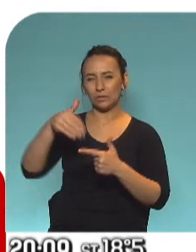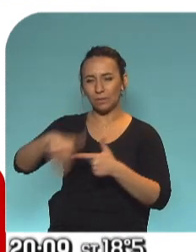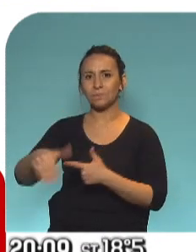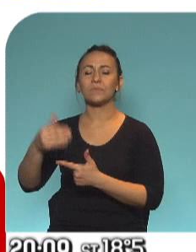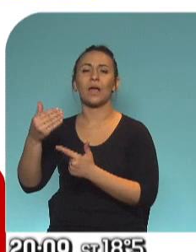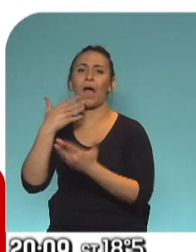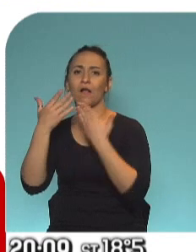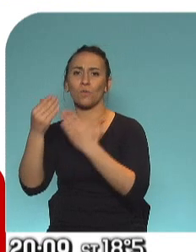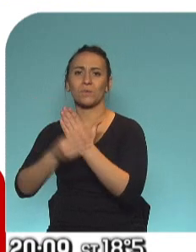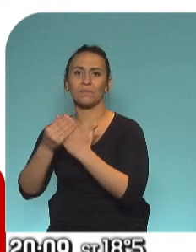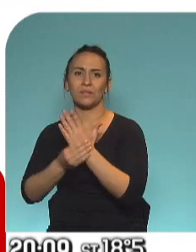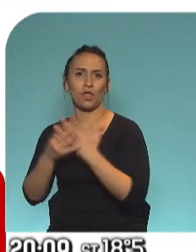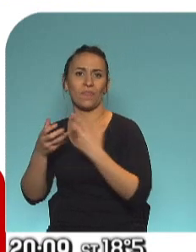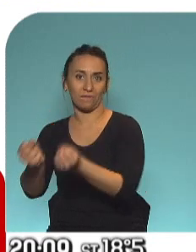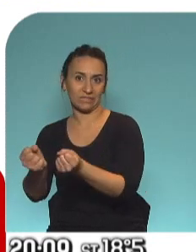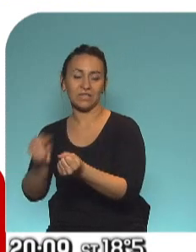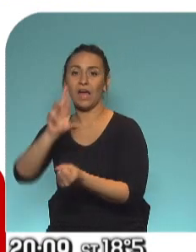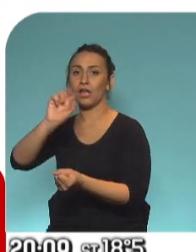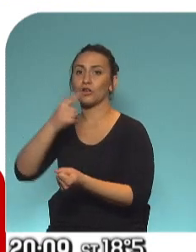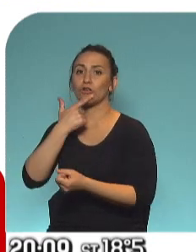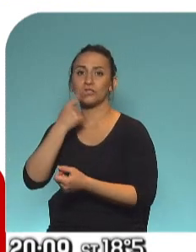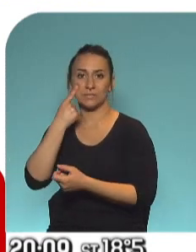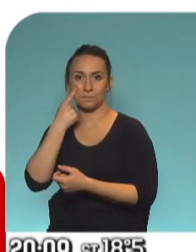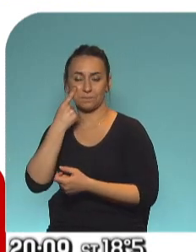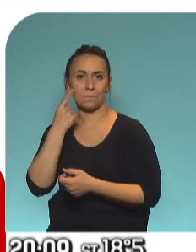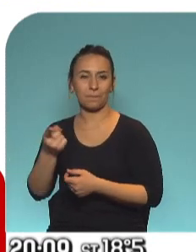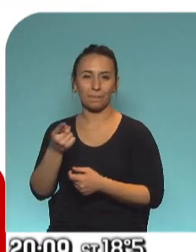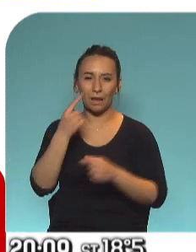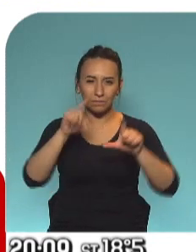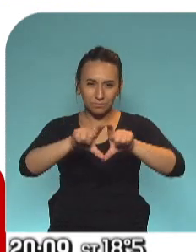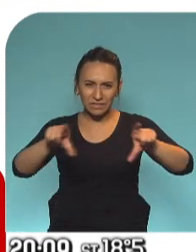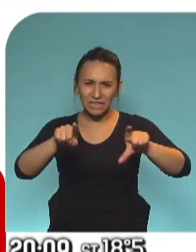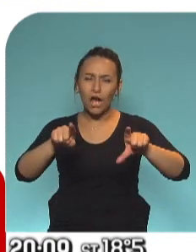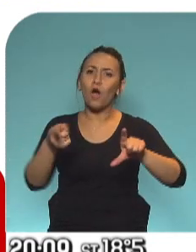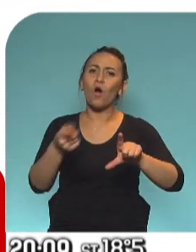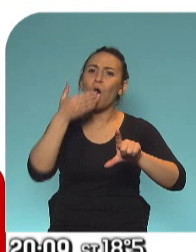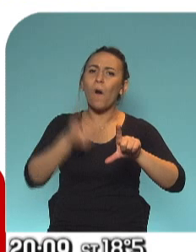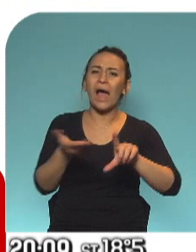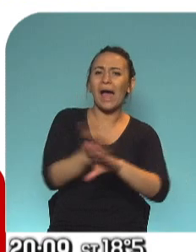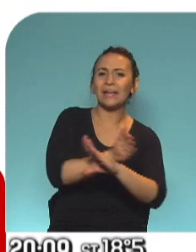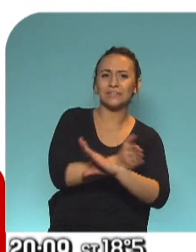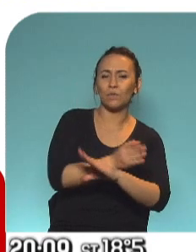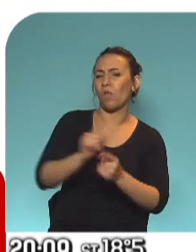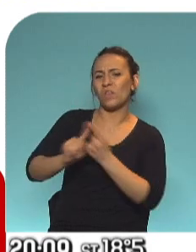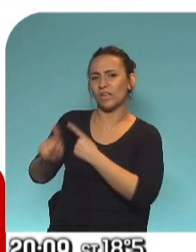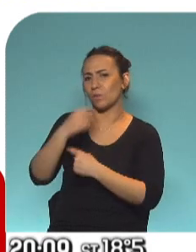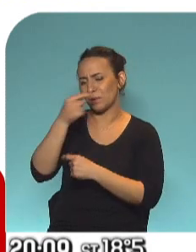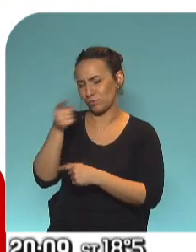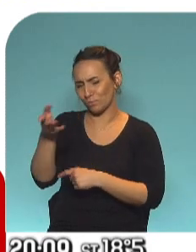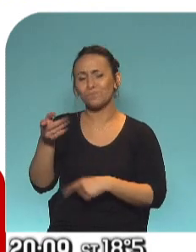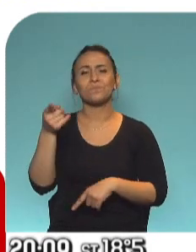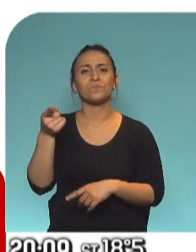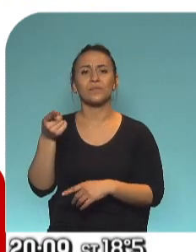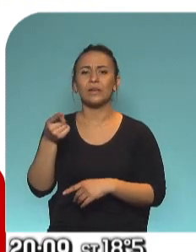ministro de Defensa. Si no es esa parte, es la página anterior, y si no, directamente le pregunto a Néstor. Hablan de